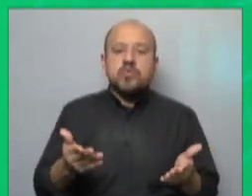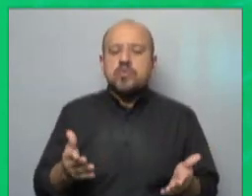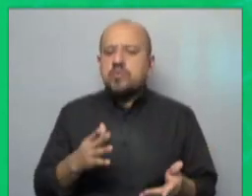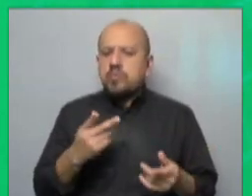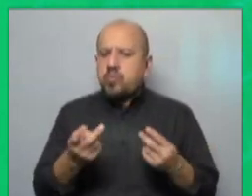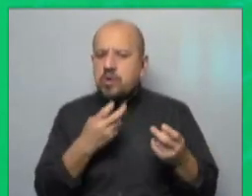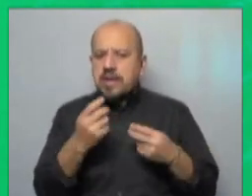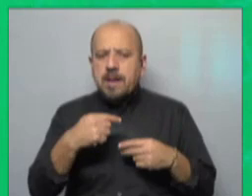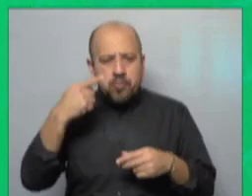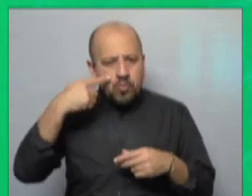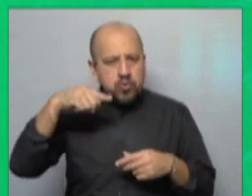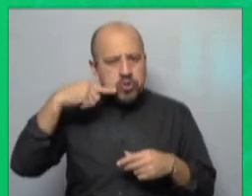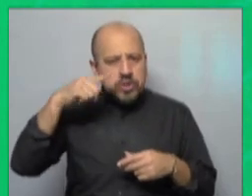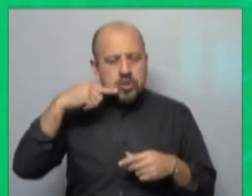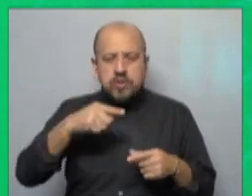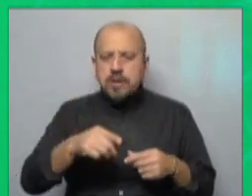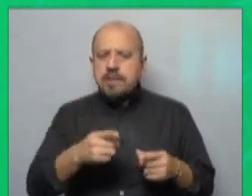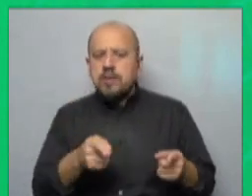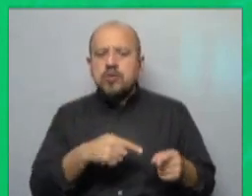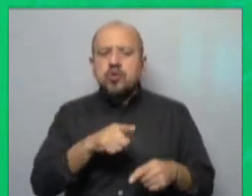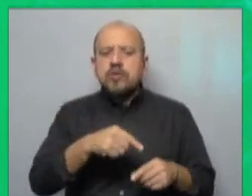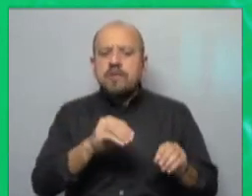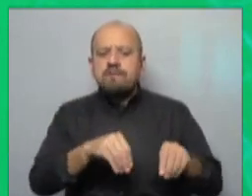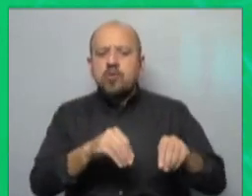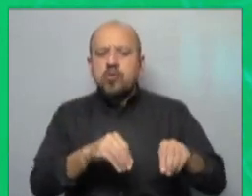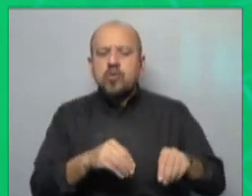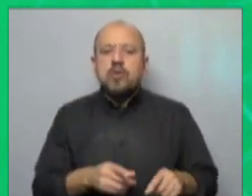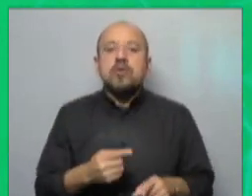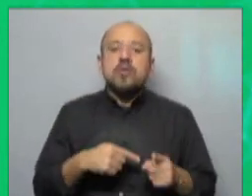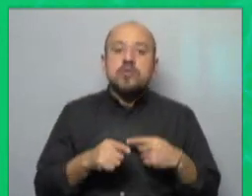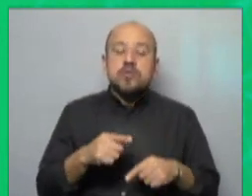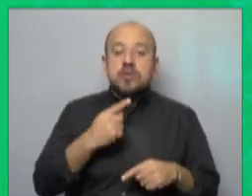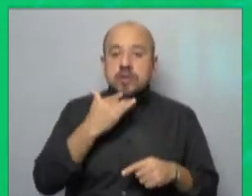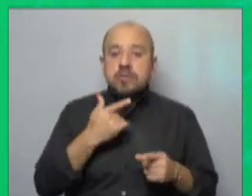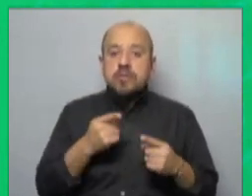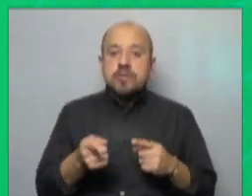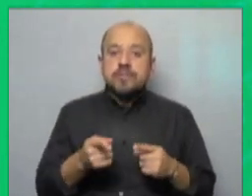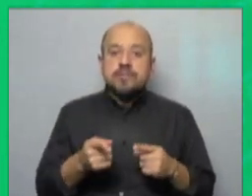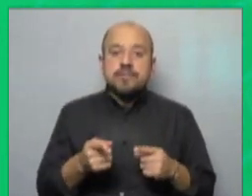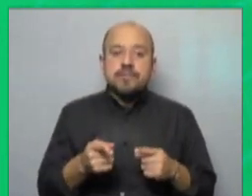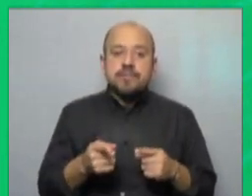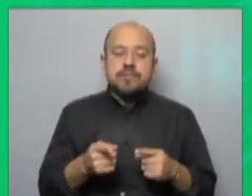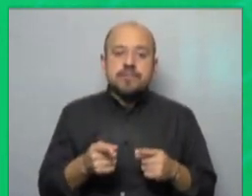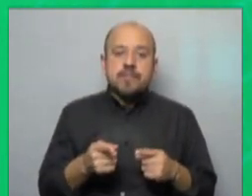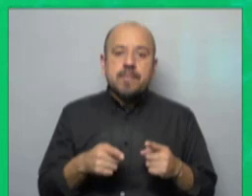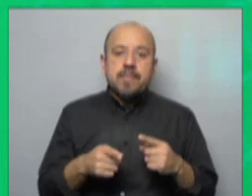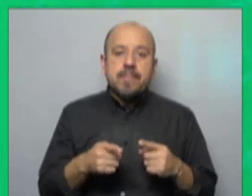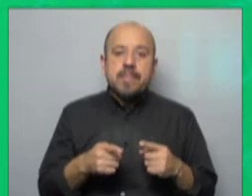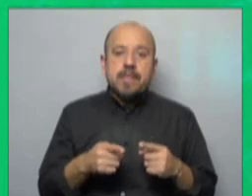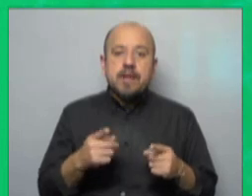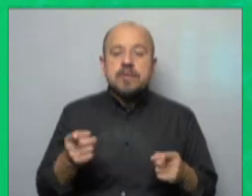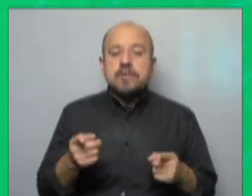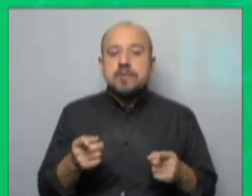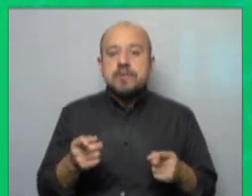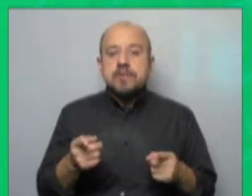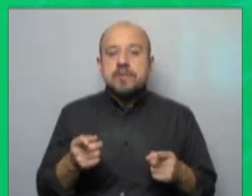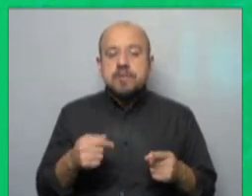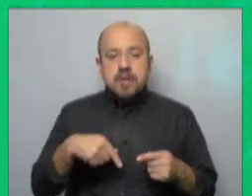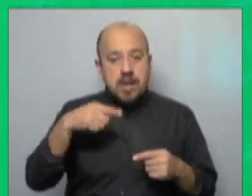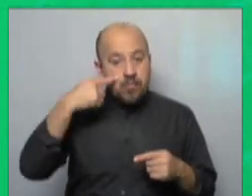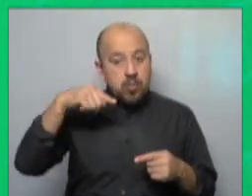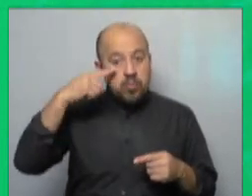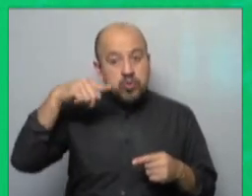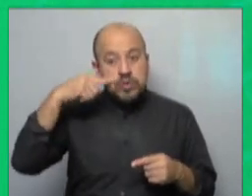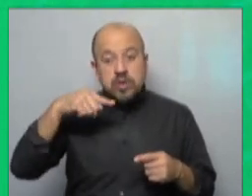y por otro lado termina compactando lo y como ejemplos claros es como búsqueda de fisuras digamos o termina